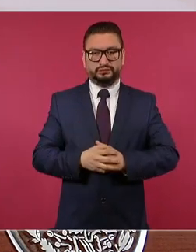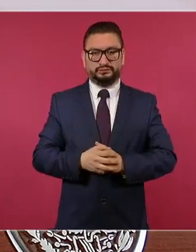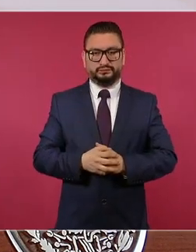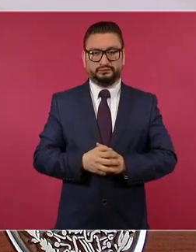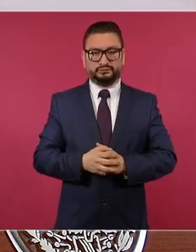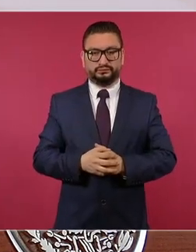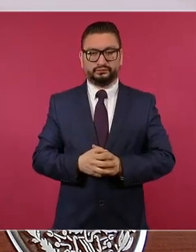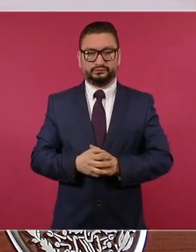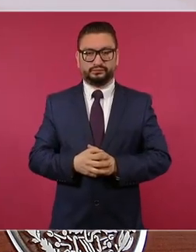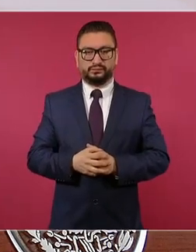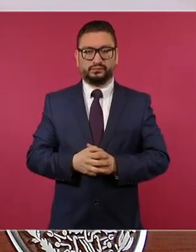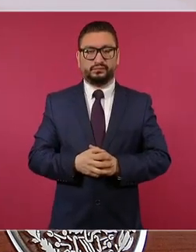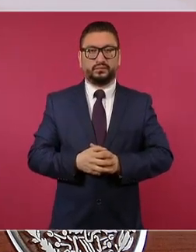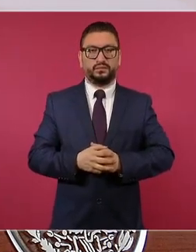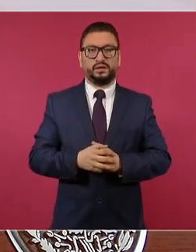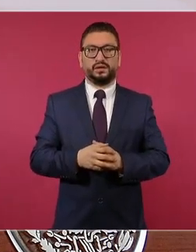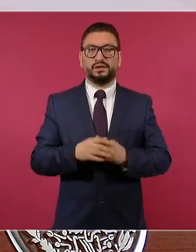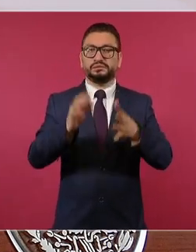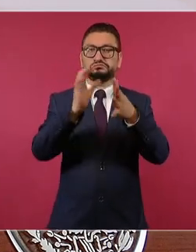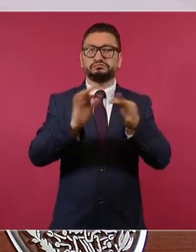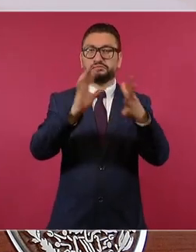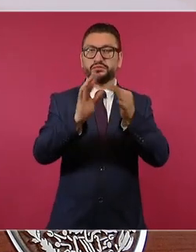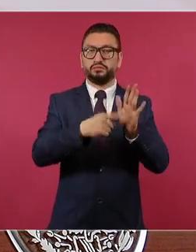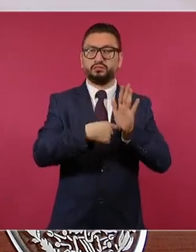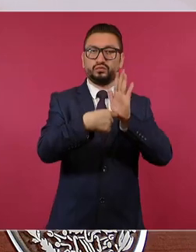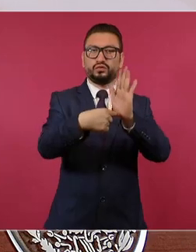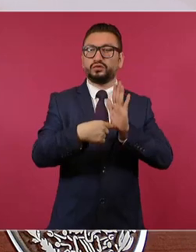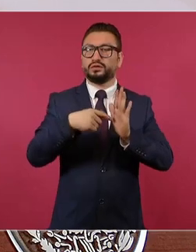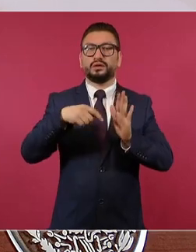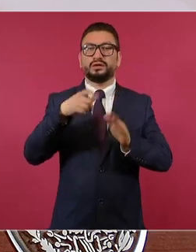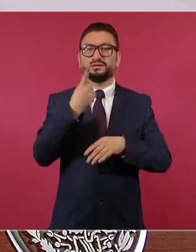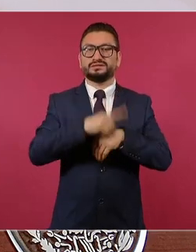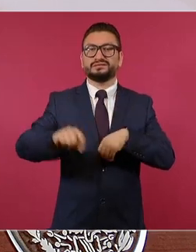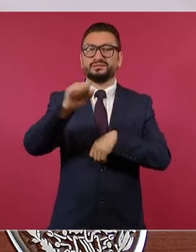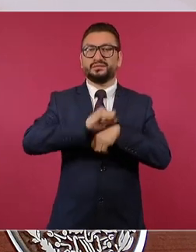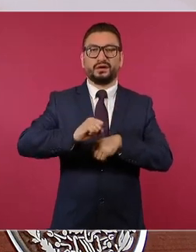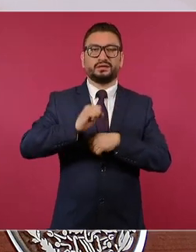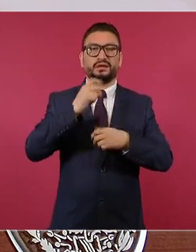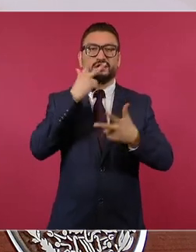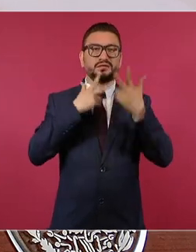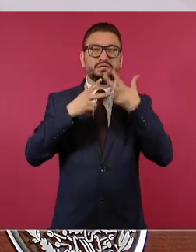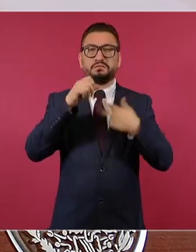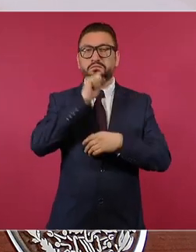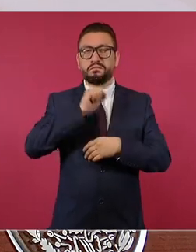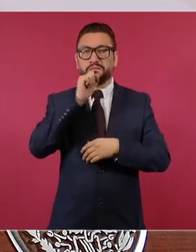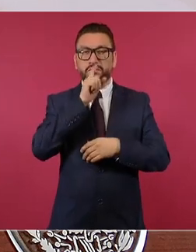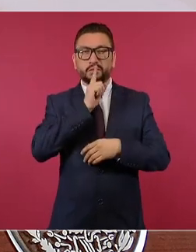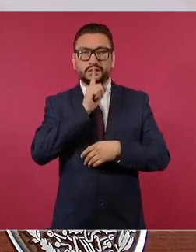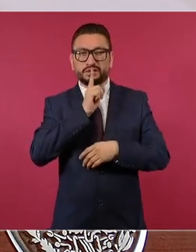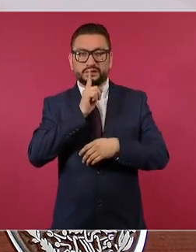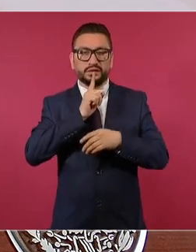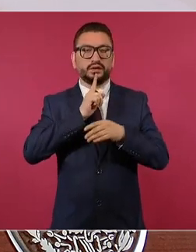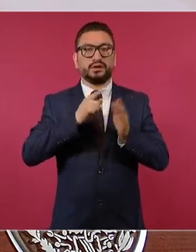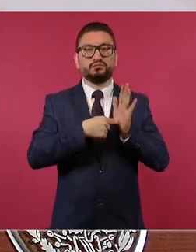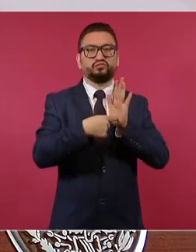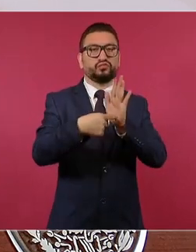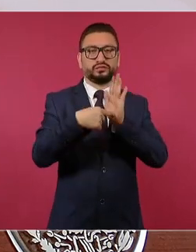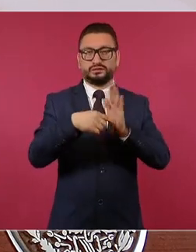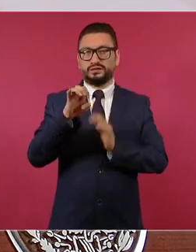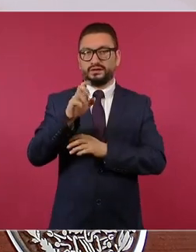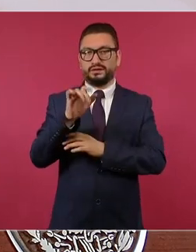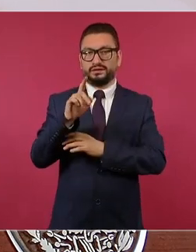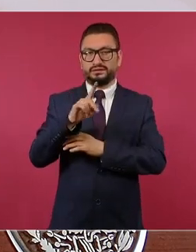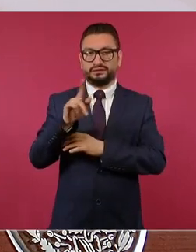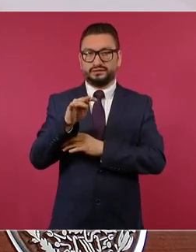La sección de quién es quién en las mentiras de la semana, con Elizabeth